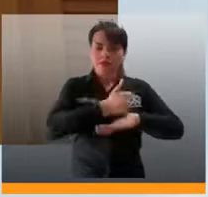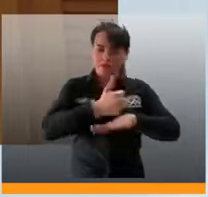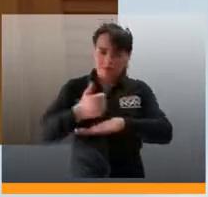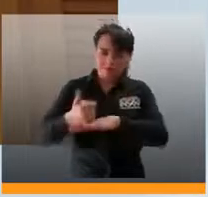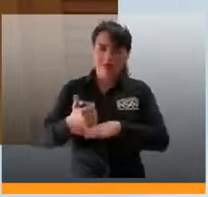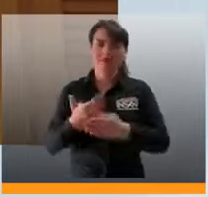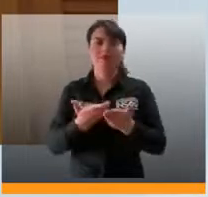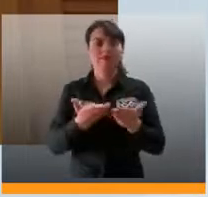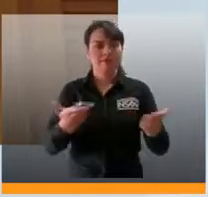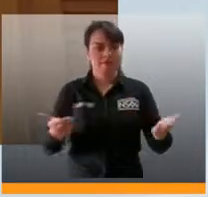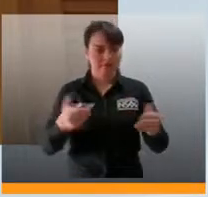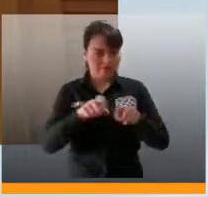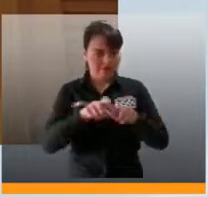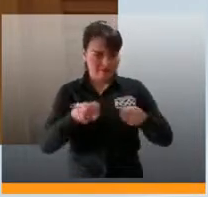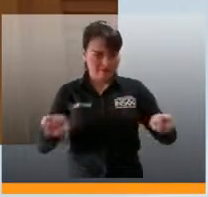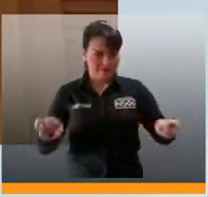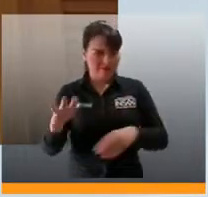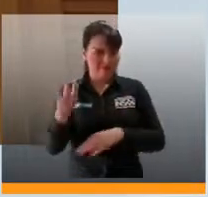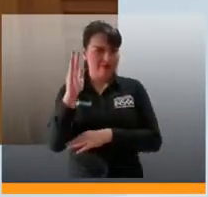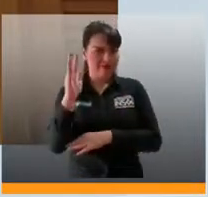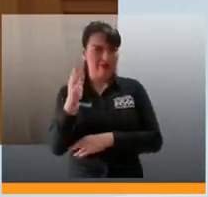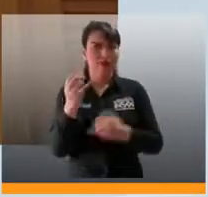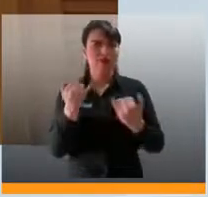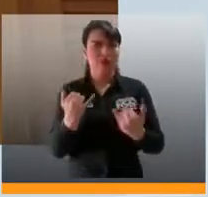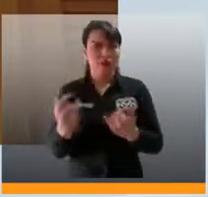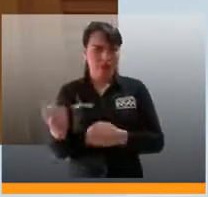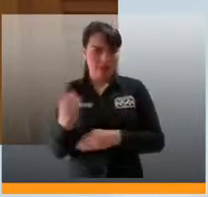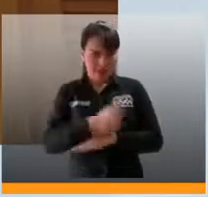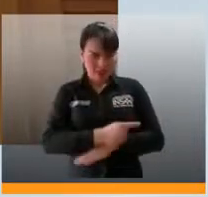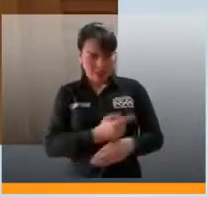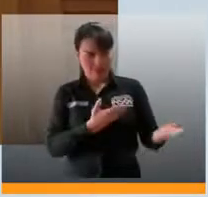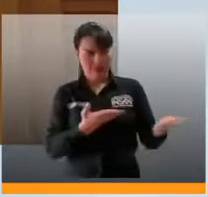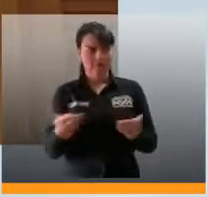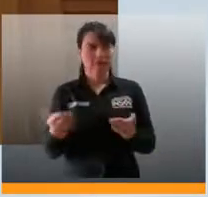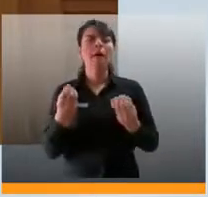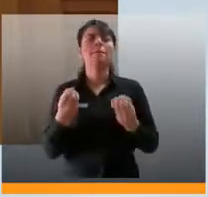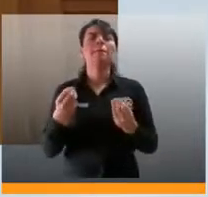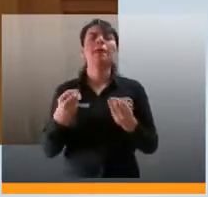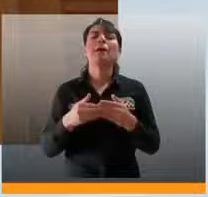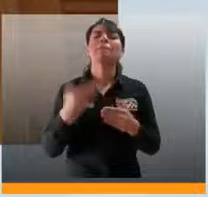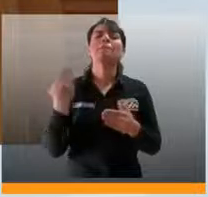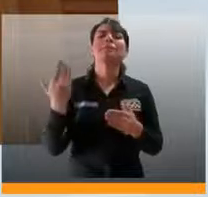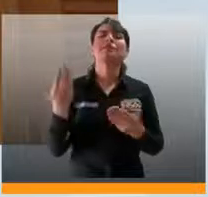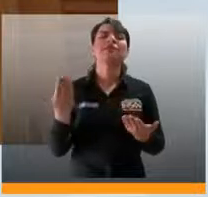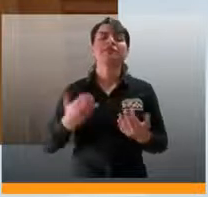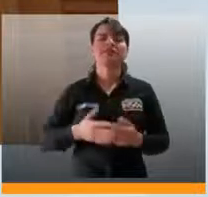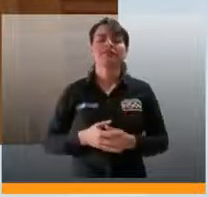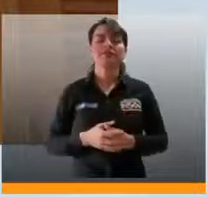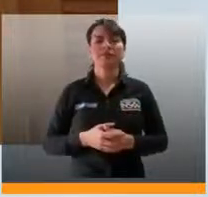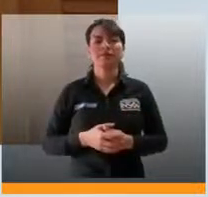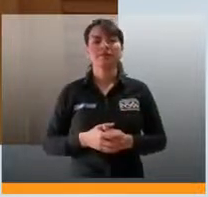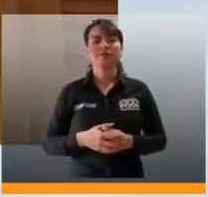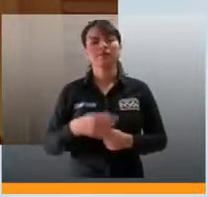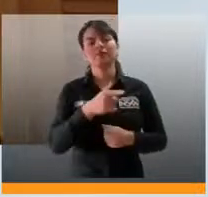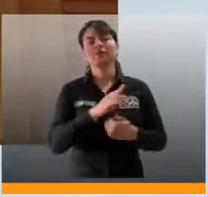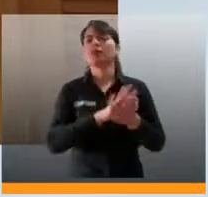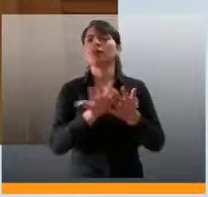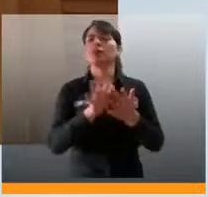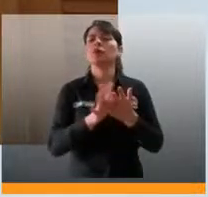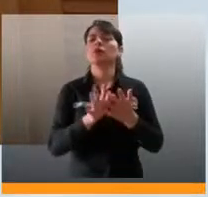nuestros panelistas el día de hoy, para que arranquemos un poco a hablar de cómo han